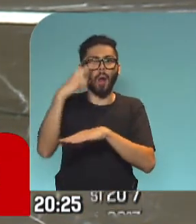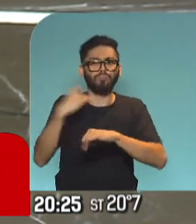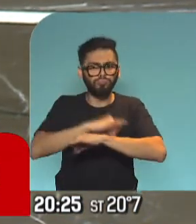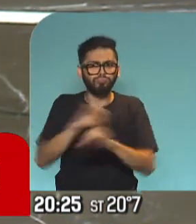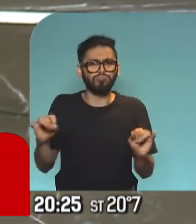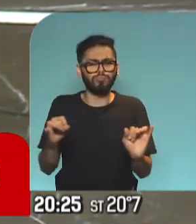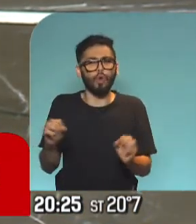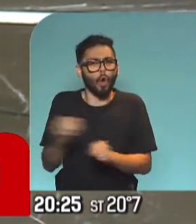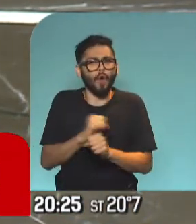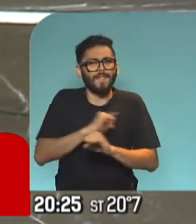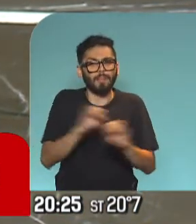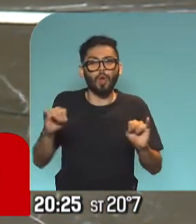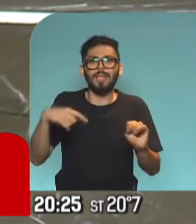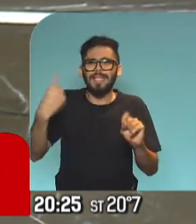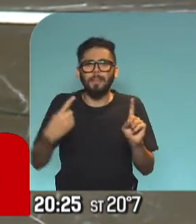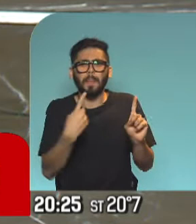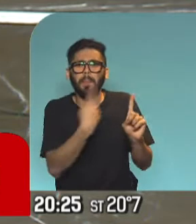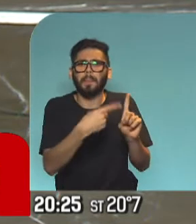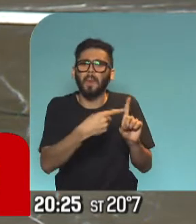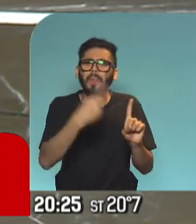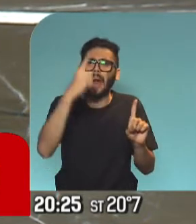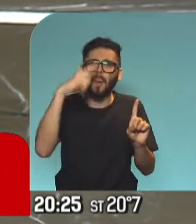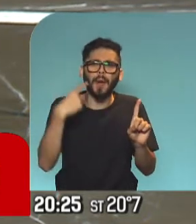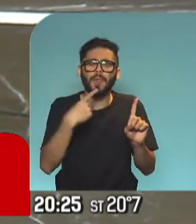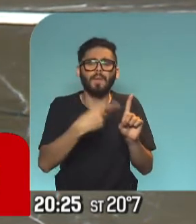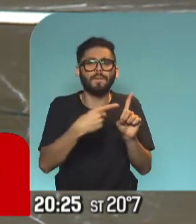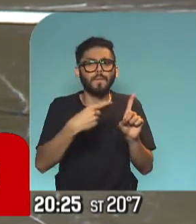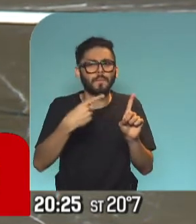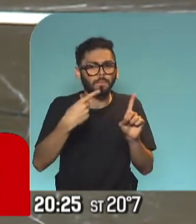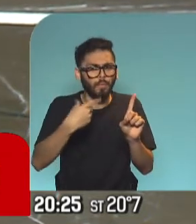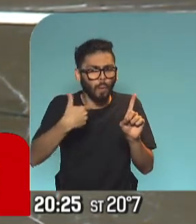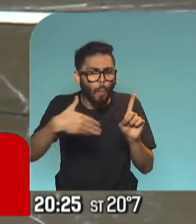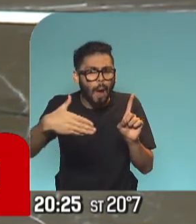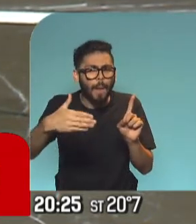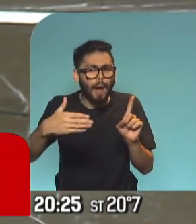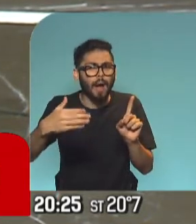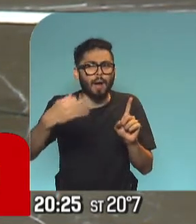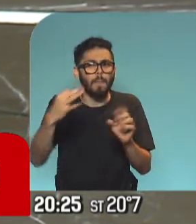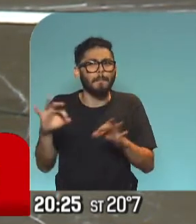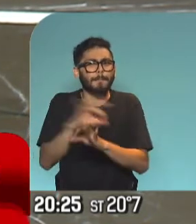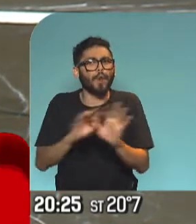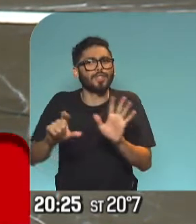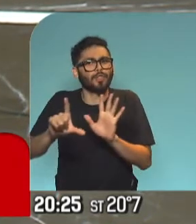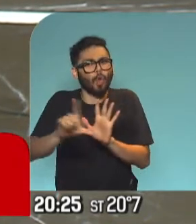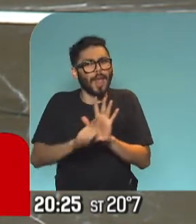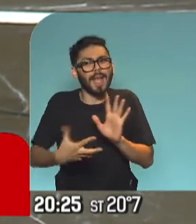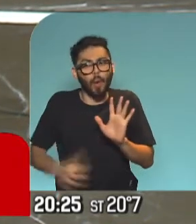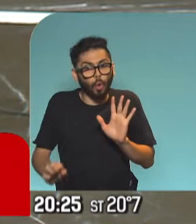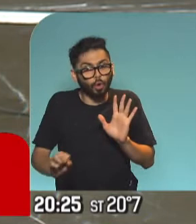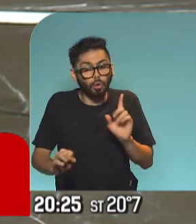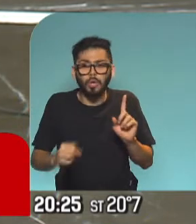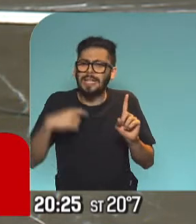fue consultado sobre su decisión de enviar al Congreso para su debate un proyecto de ley de legalización del